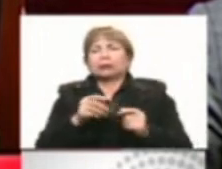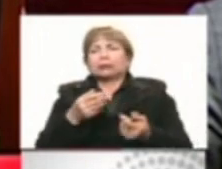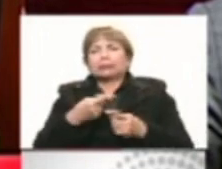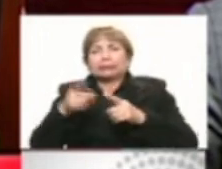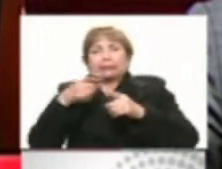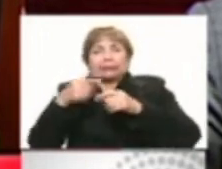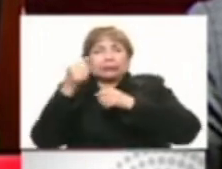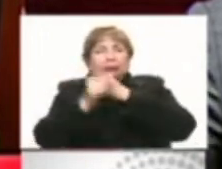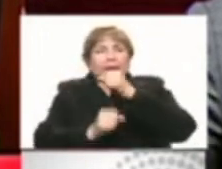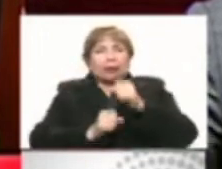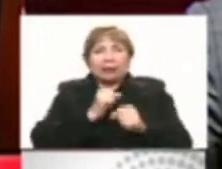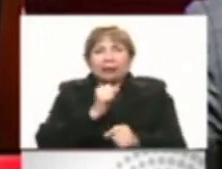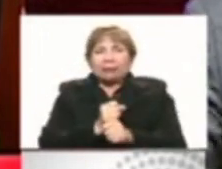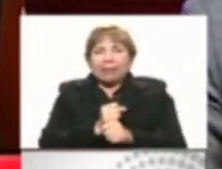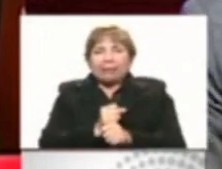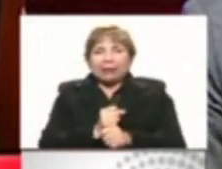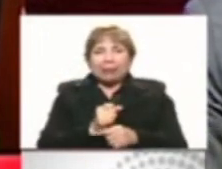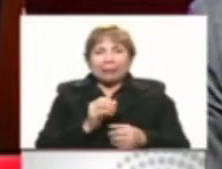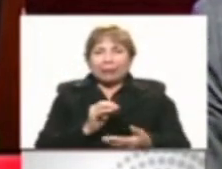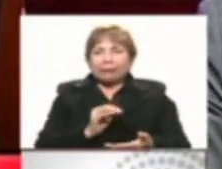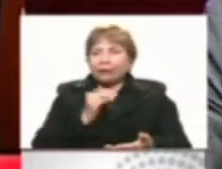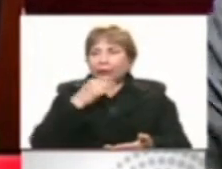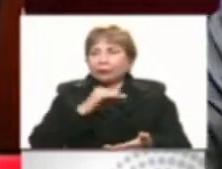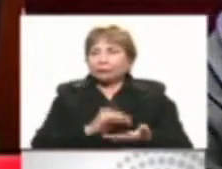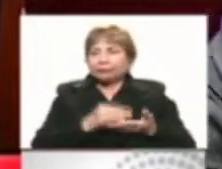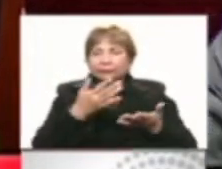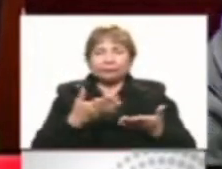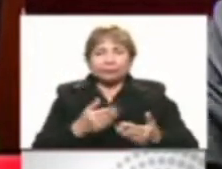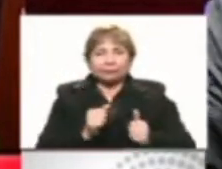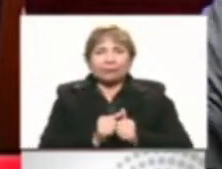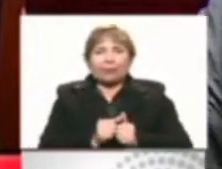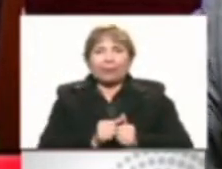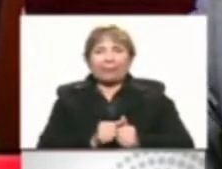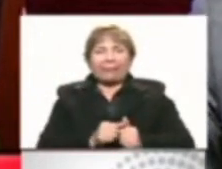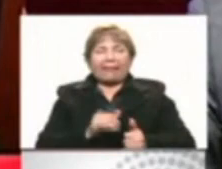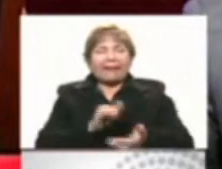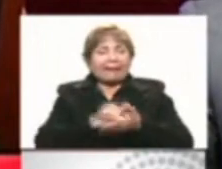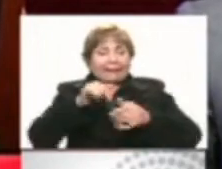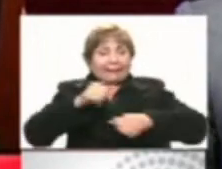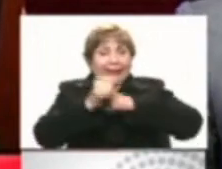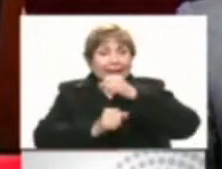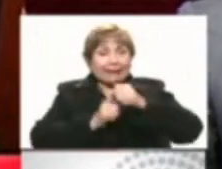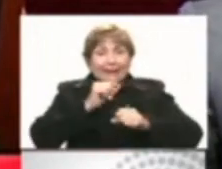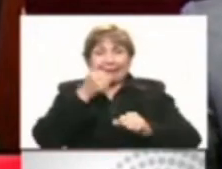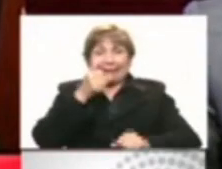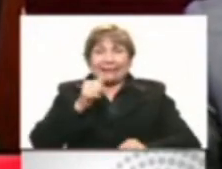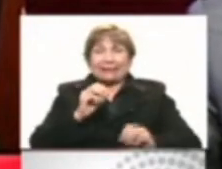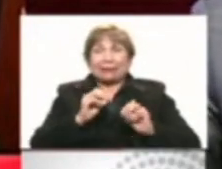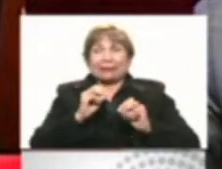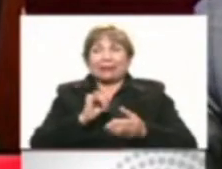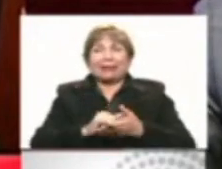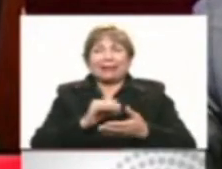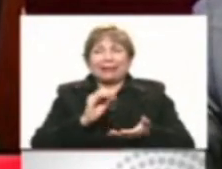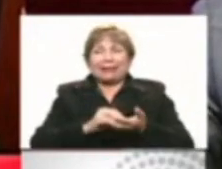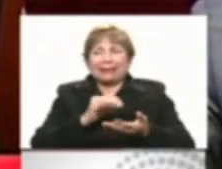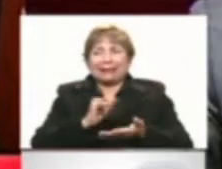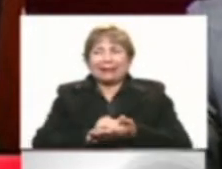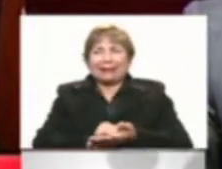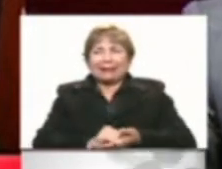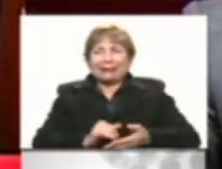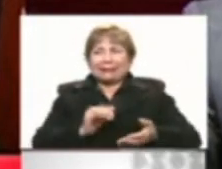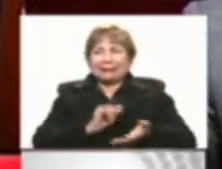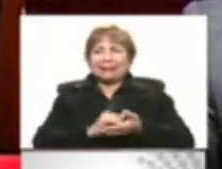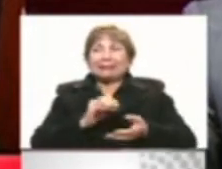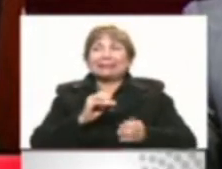años. El marco macroeconómico multianual señala que el crecimiento económico de este año va a ser 10,5% y el próximo año va a